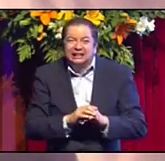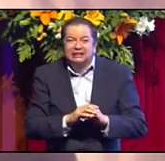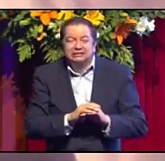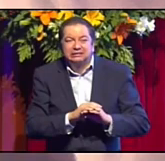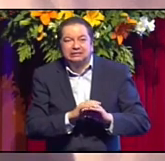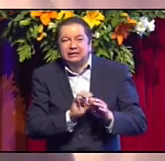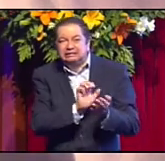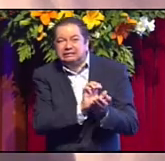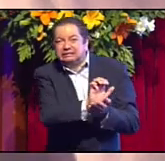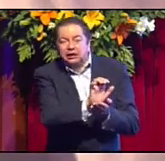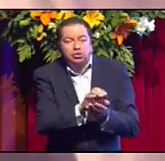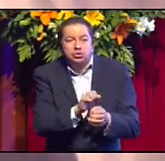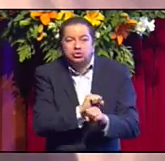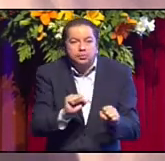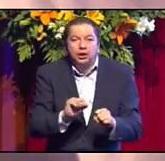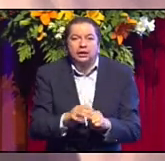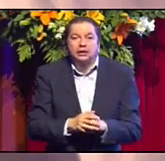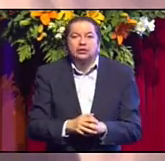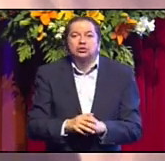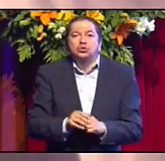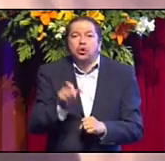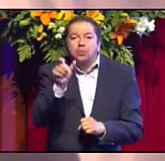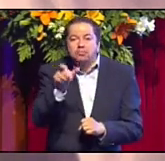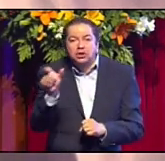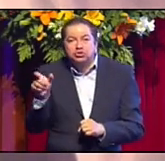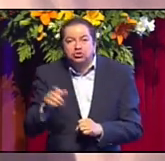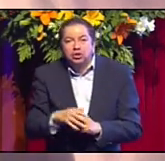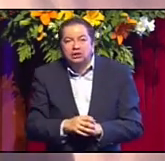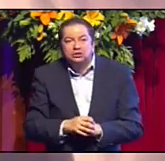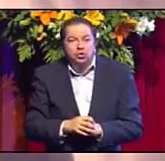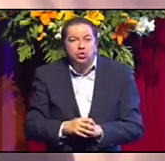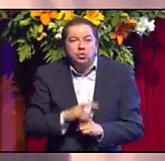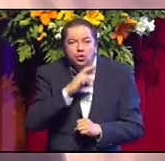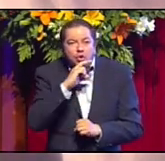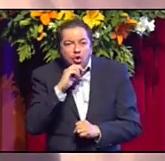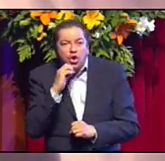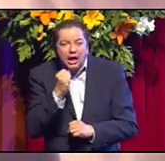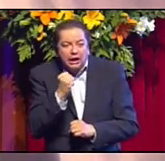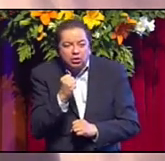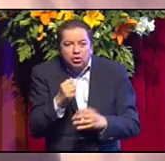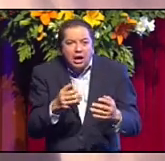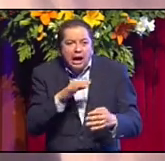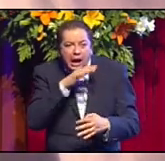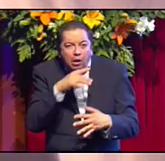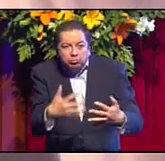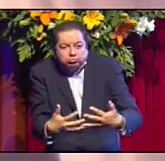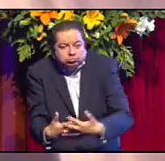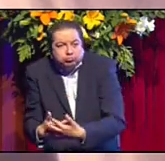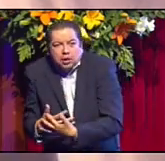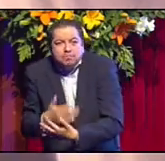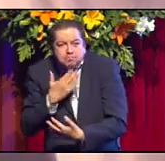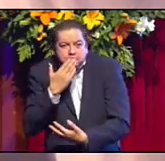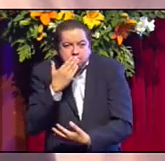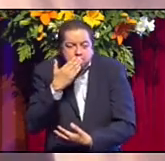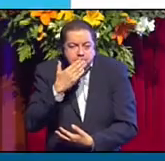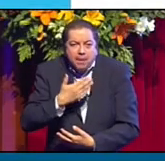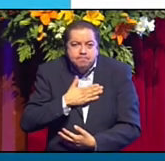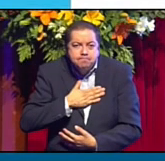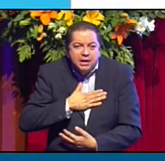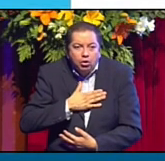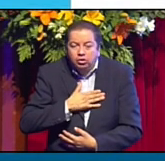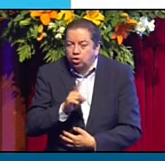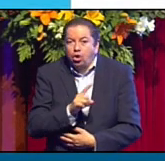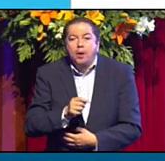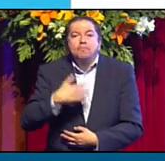personales. Acá lo que no puede ocurrir es que alguien quiera llevar mezquinamente agua a su molino. Acá lo importante son